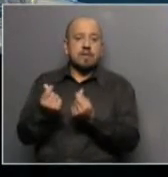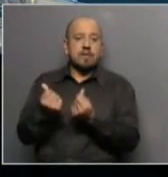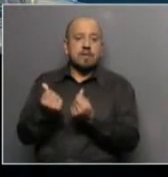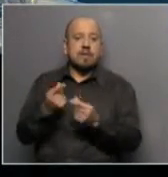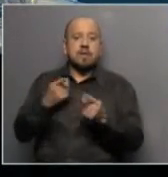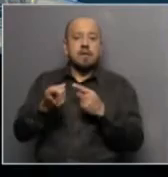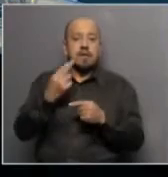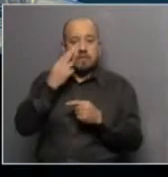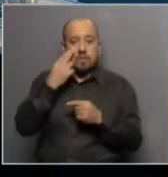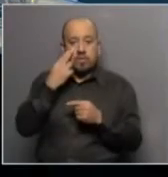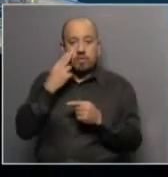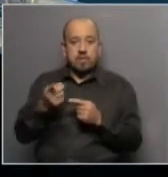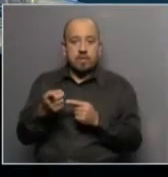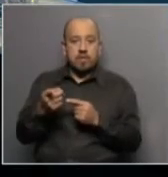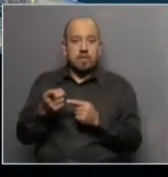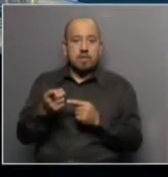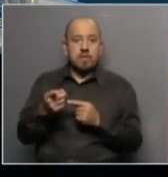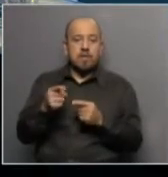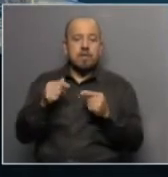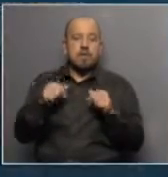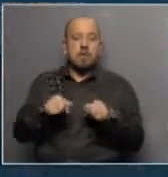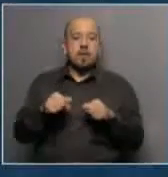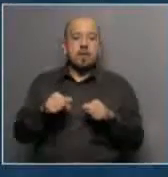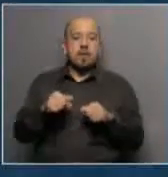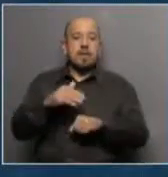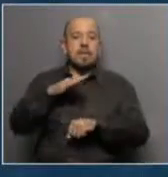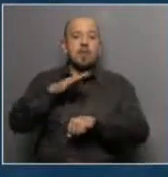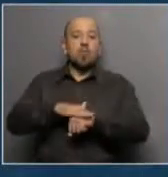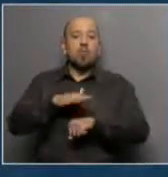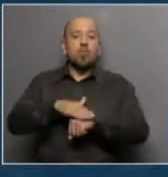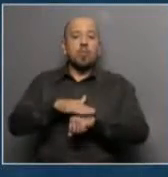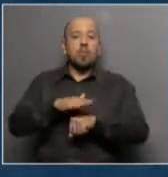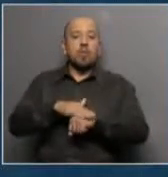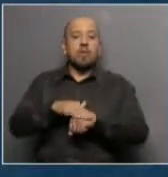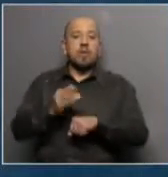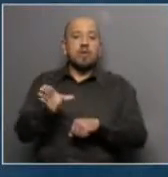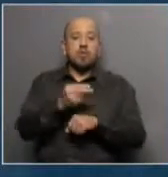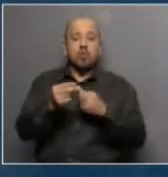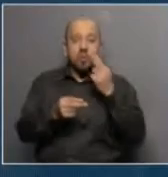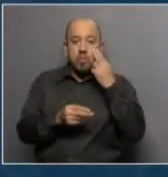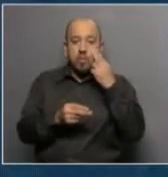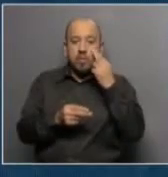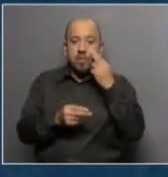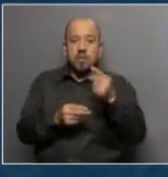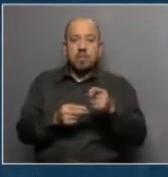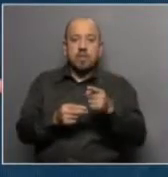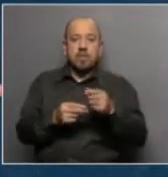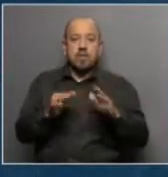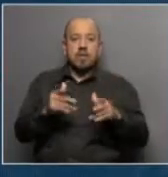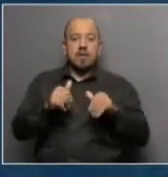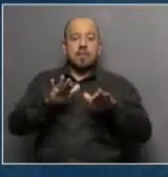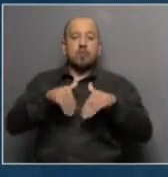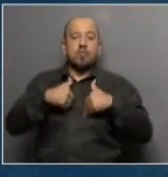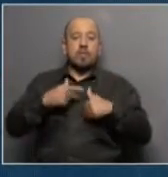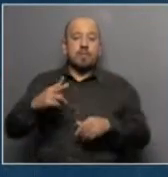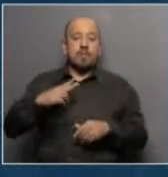es el problema. Acá, la culpable de todos estos problemas es la santísima propiedad